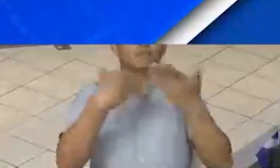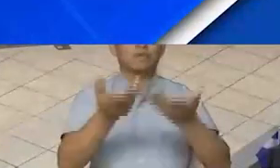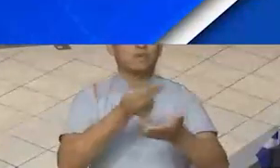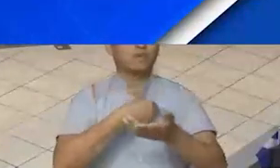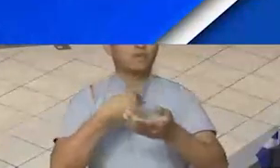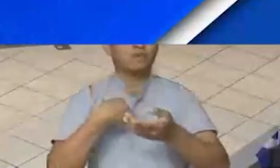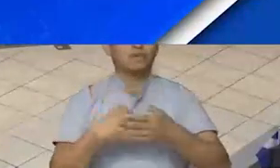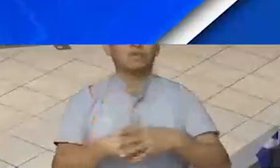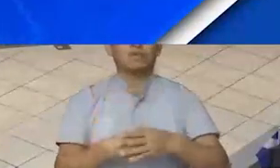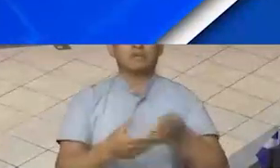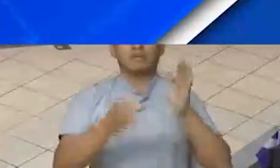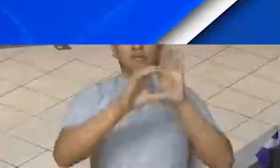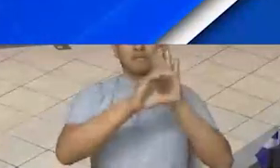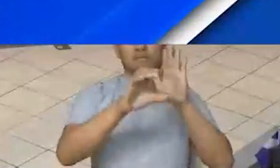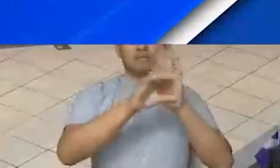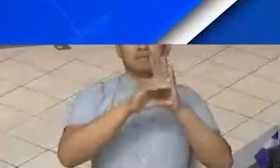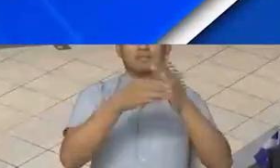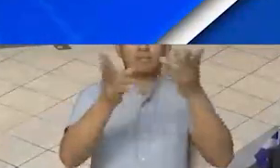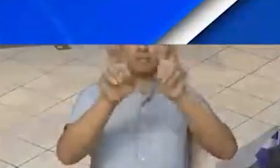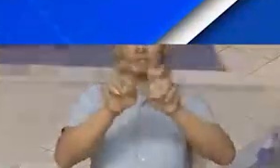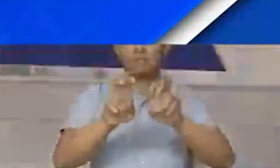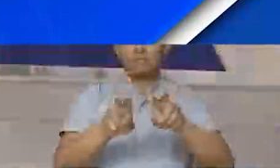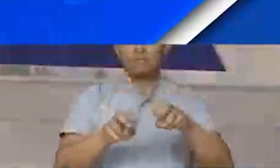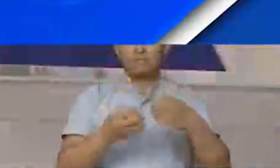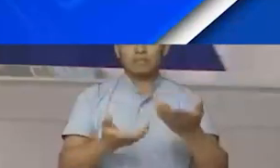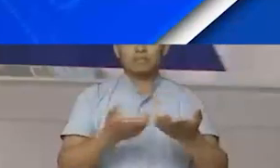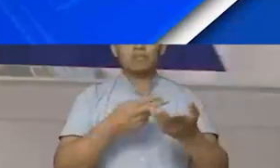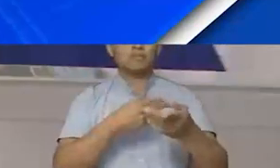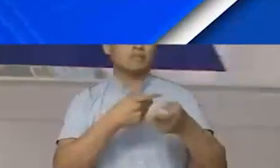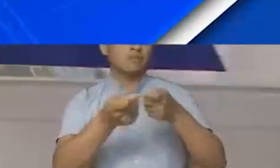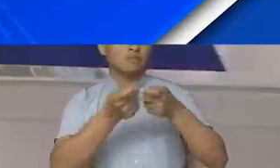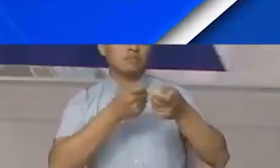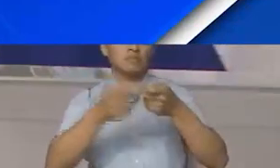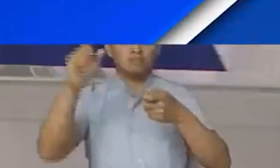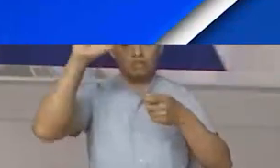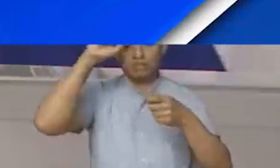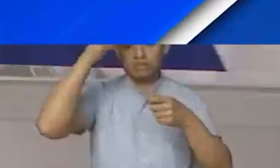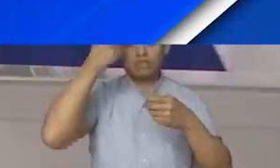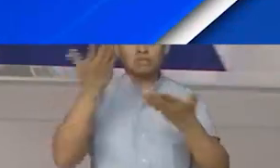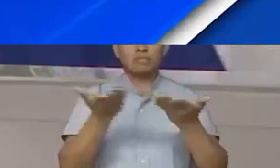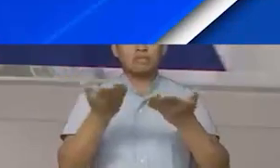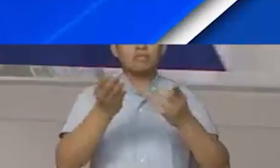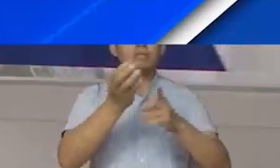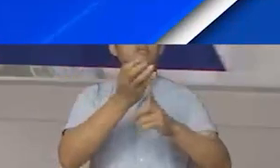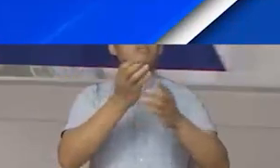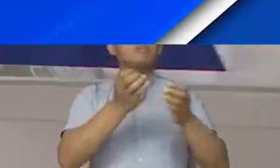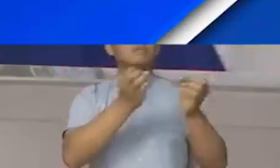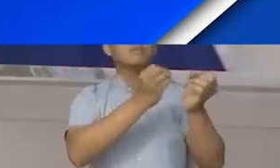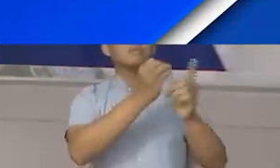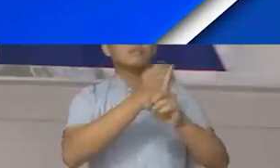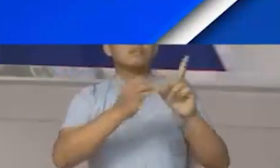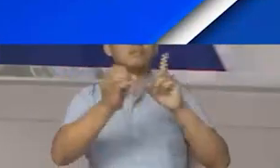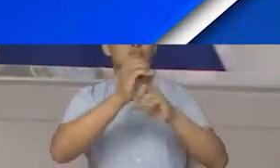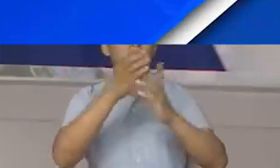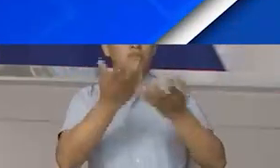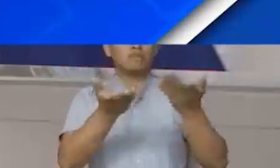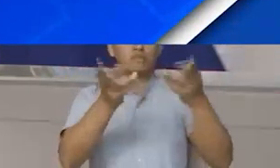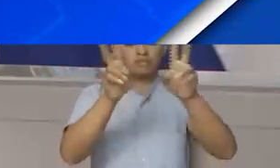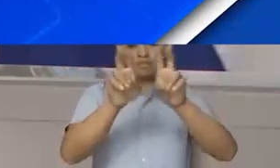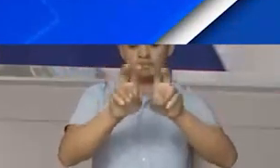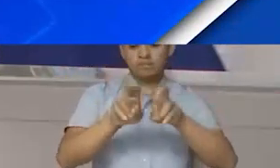crea la Comisión de Verificación de Proveedores del Estado como un órgano encargado de